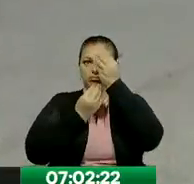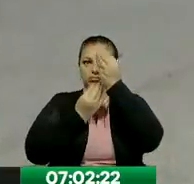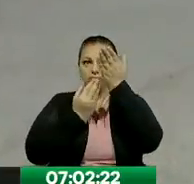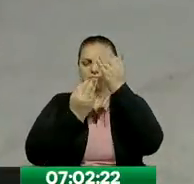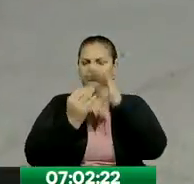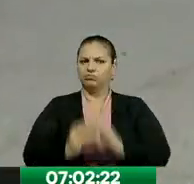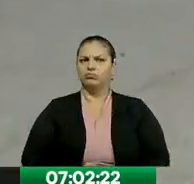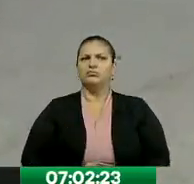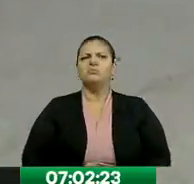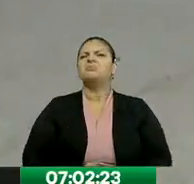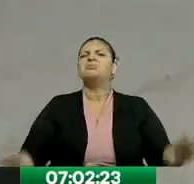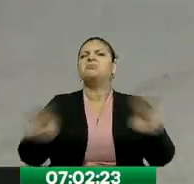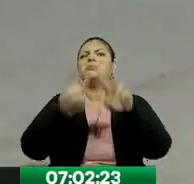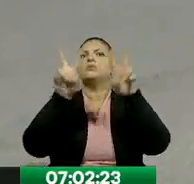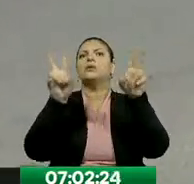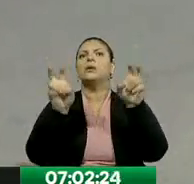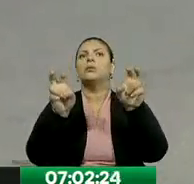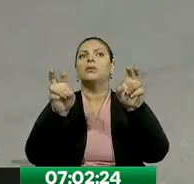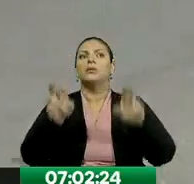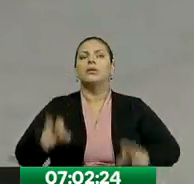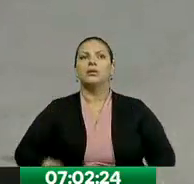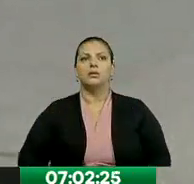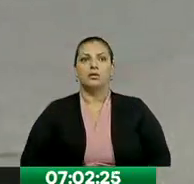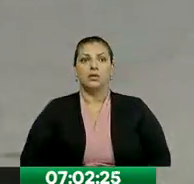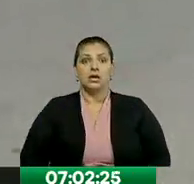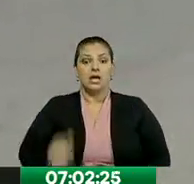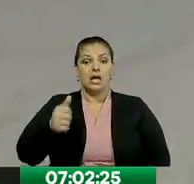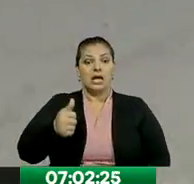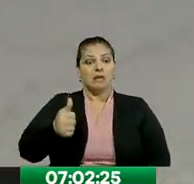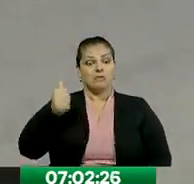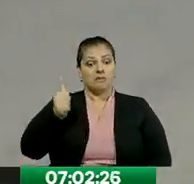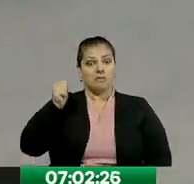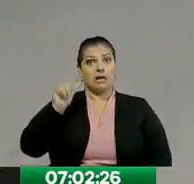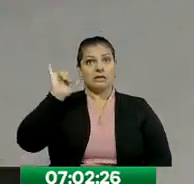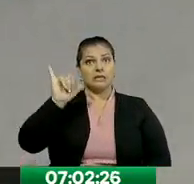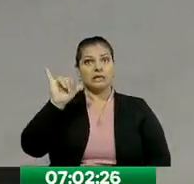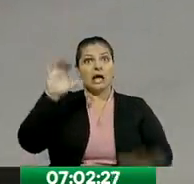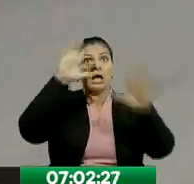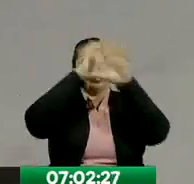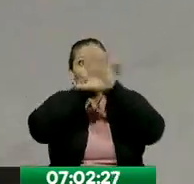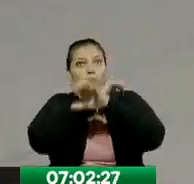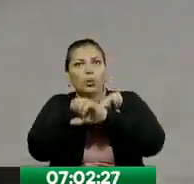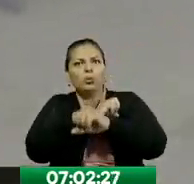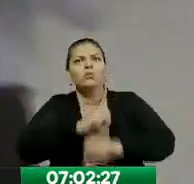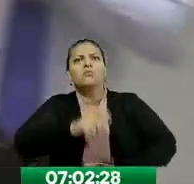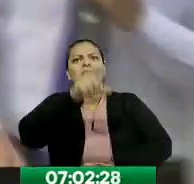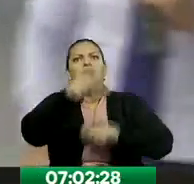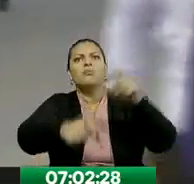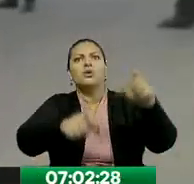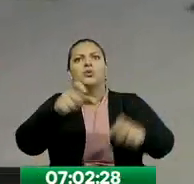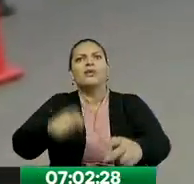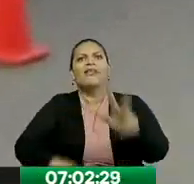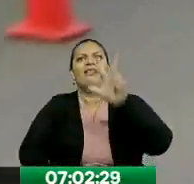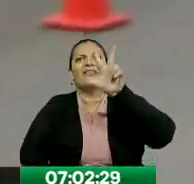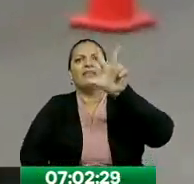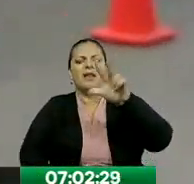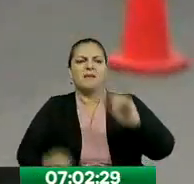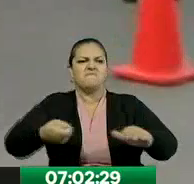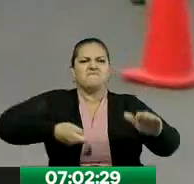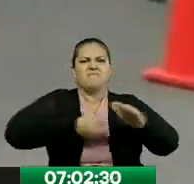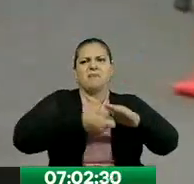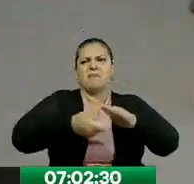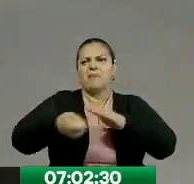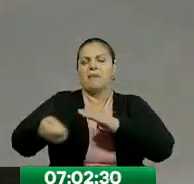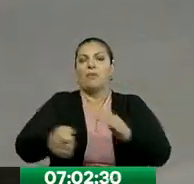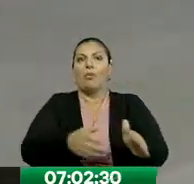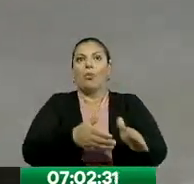torno al triple asesinato registrado la noche de este sábado en este sector. Sepan que la Policía